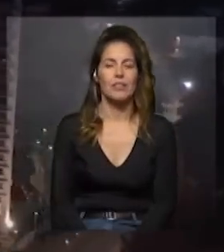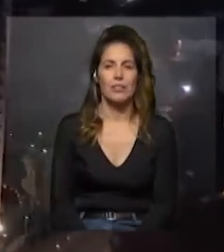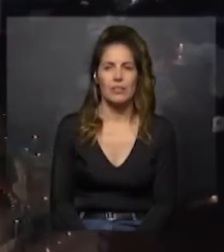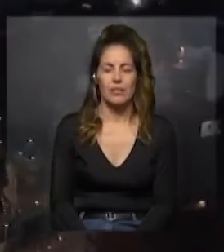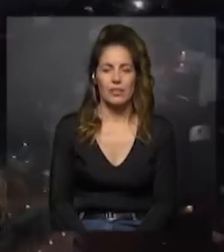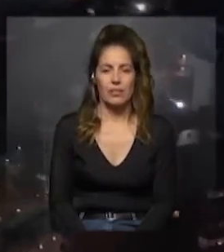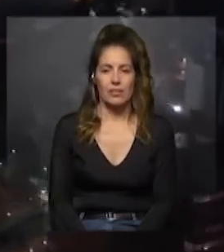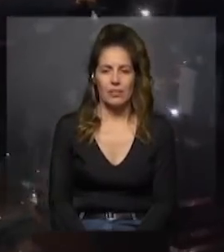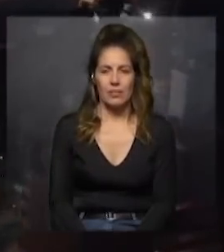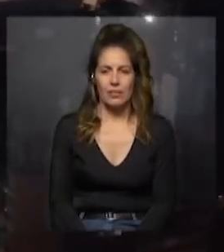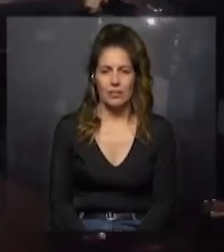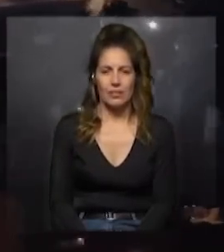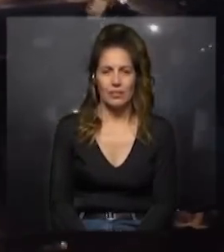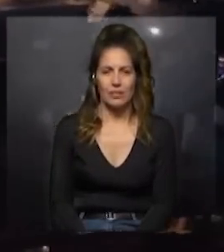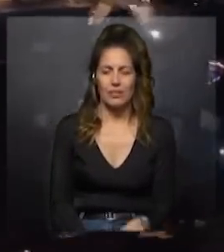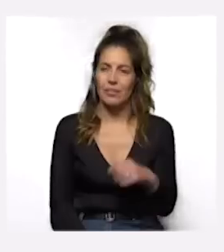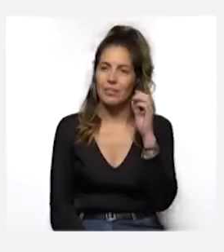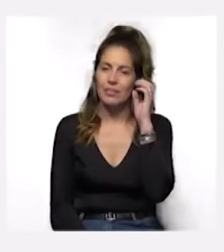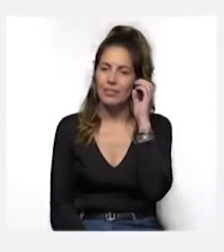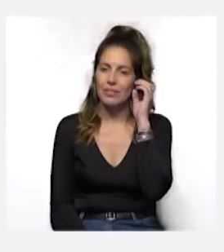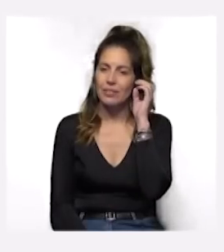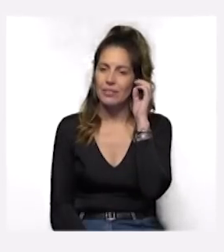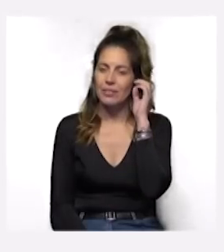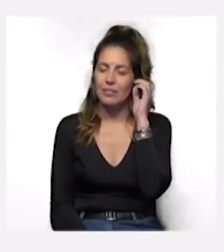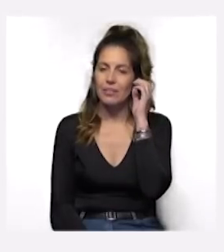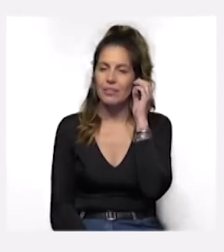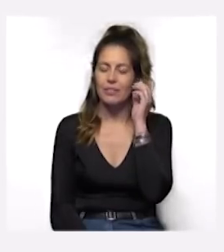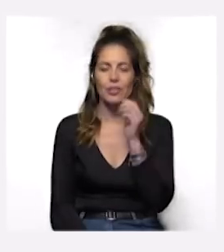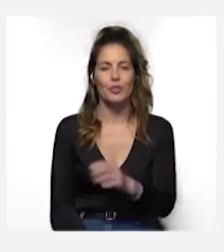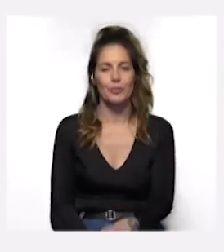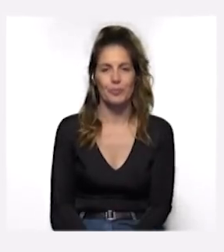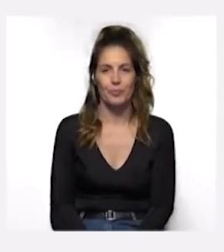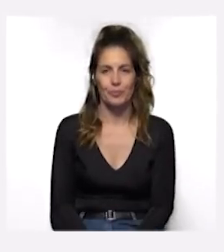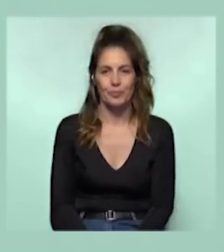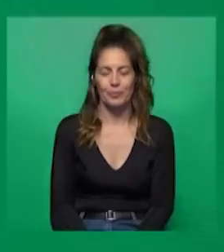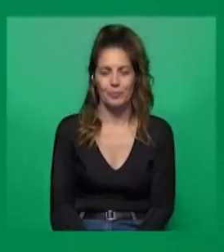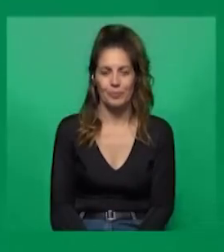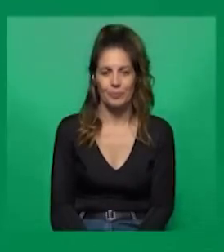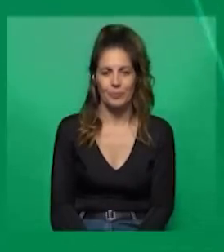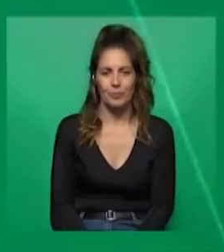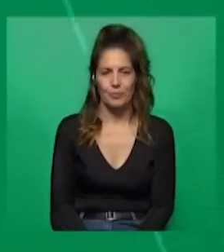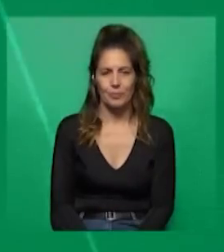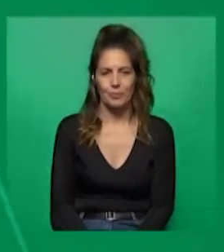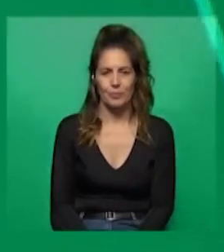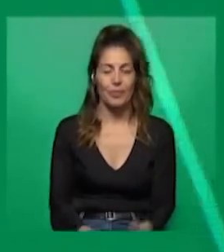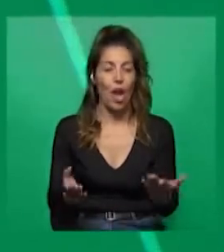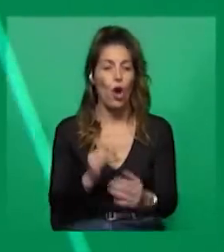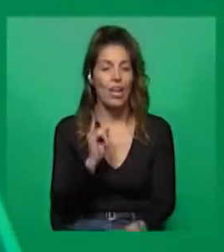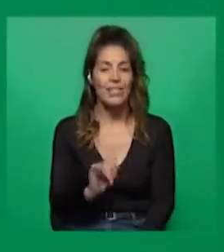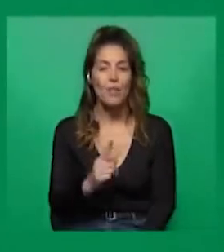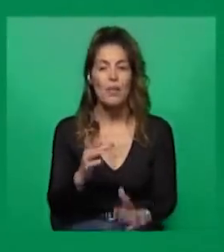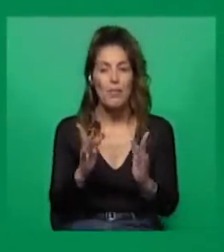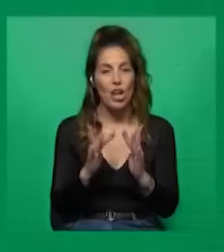antel conecta 5g con Uruguay para que vos te conectes con el futuro Ahora sí vamos al primer